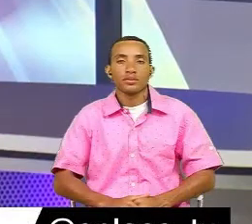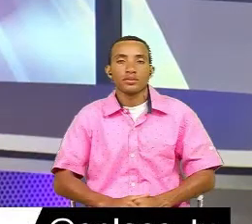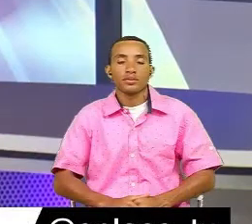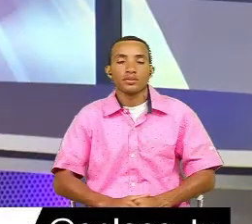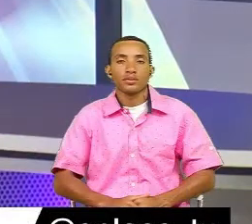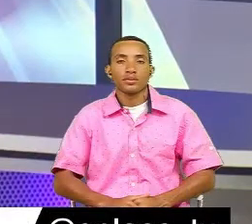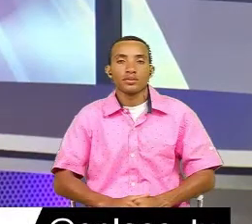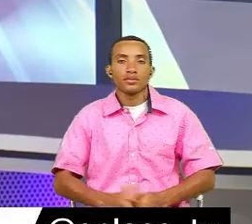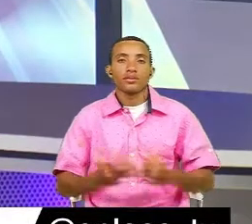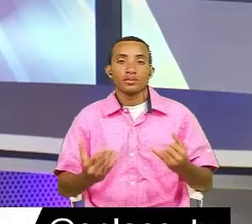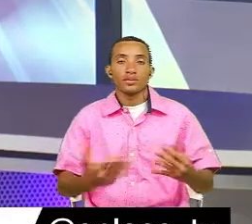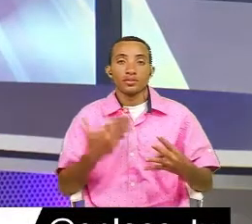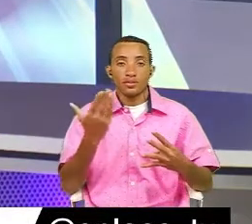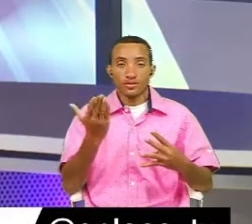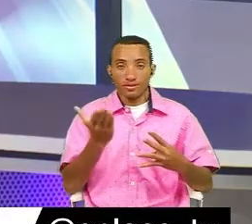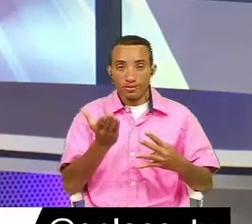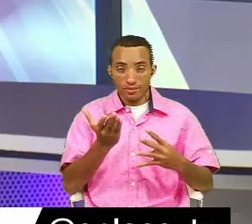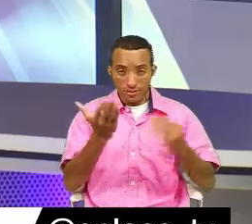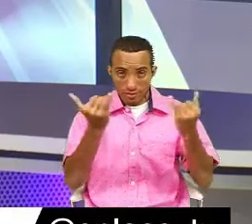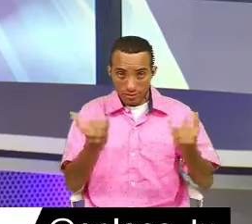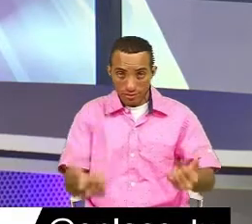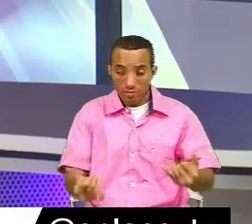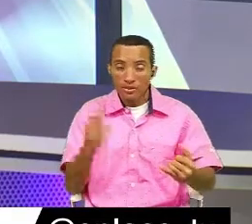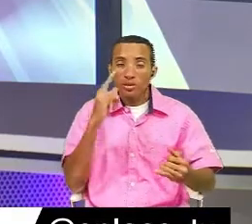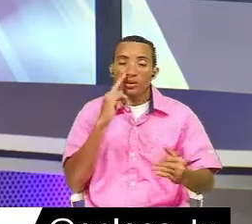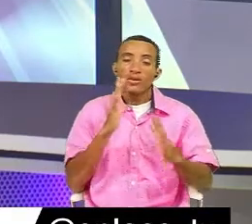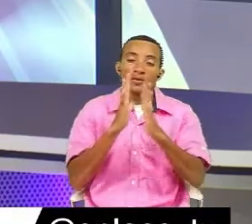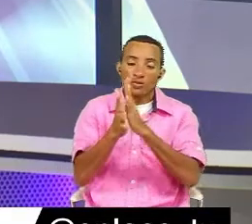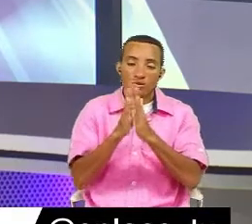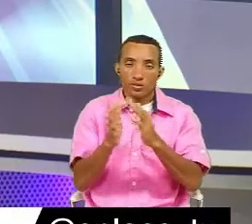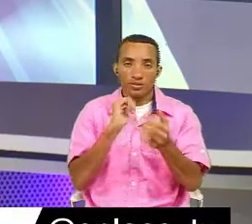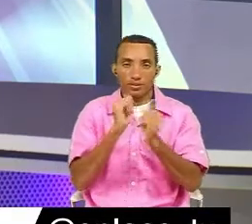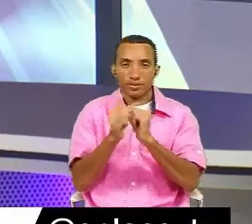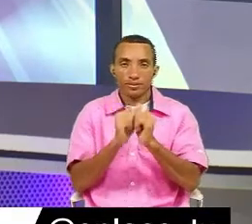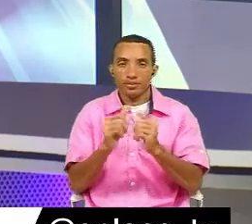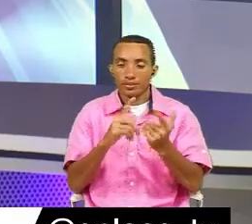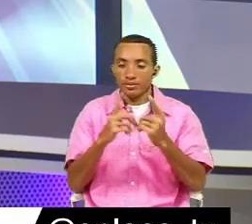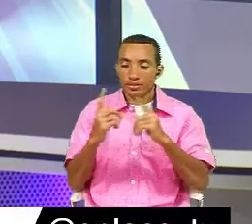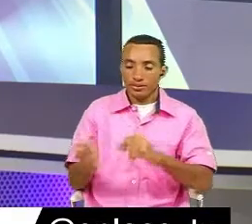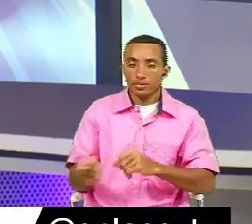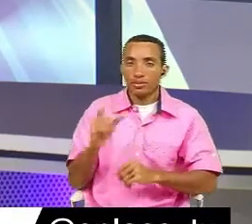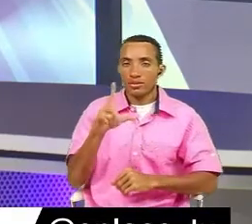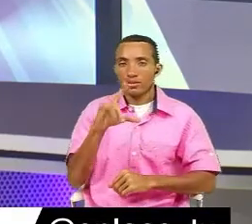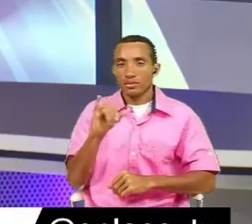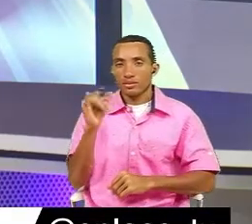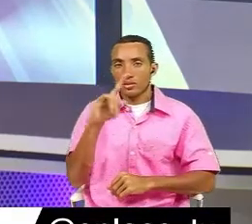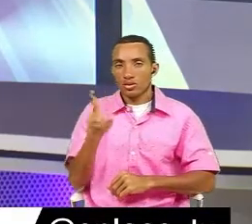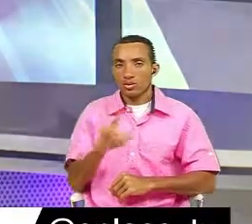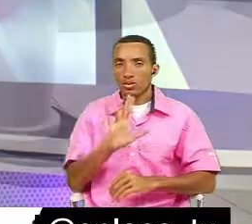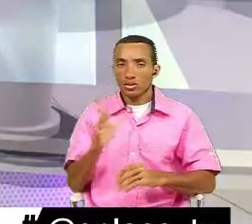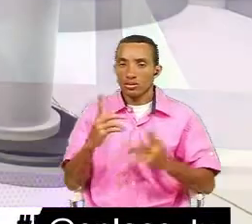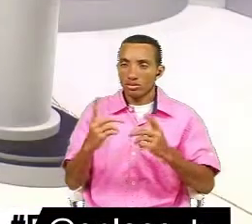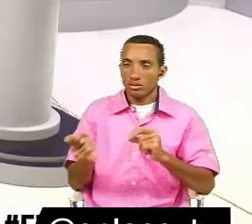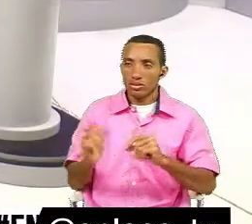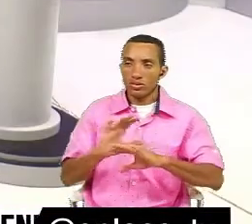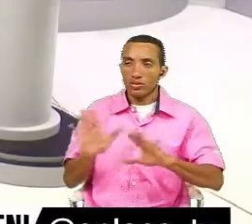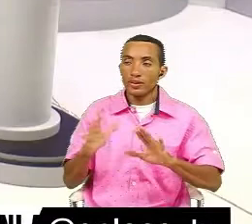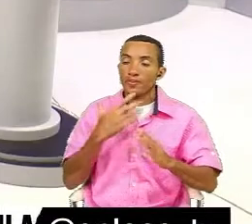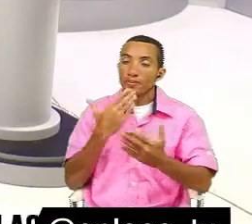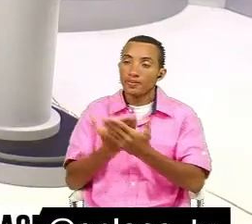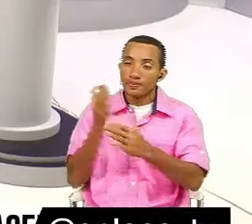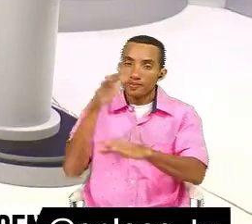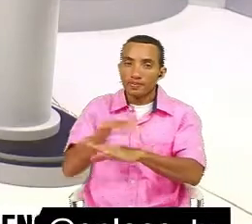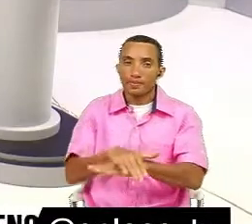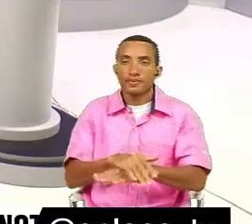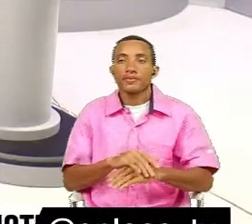Llegó el momento de darle paso a la información deportiva. Ya está listo Luis Alfonso, el Pocho Molina, con los detalles. Adelante, Luis Alfonso. Buenas tardes para usted.